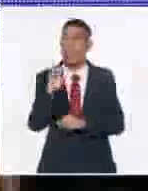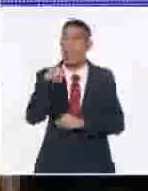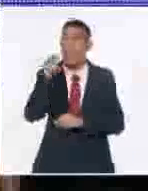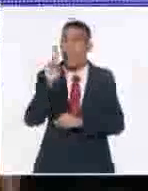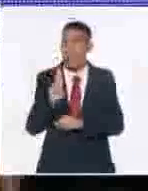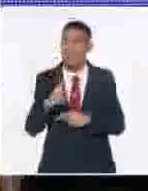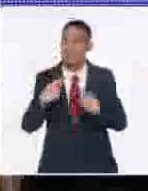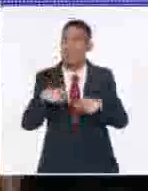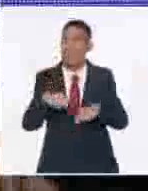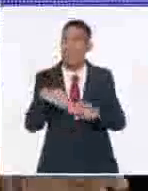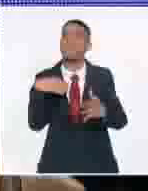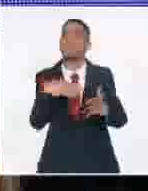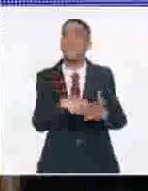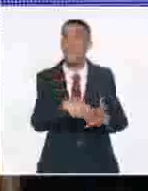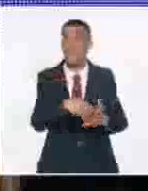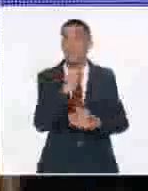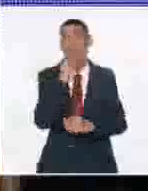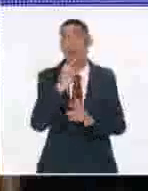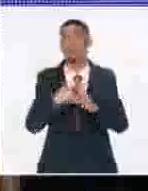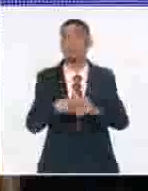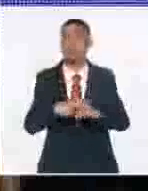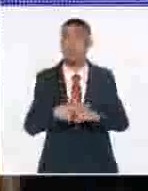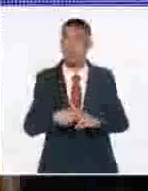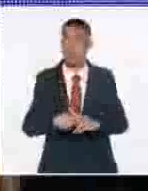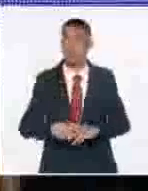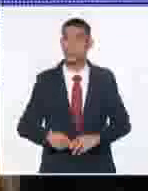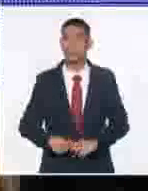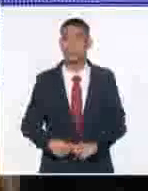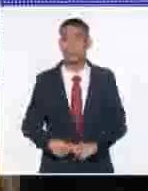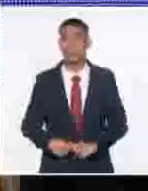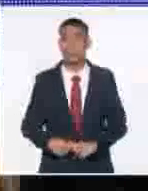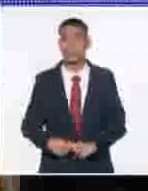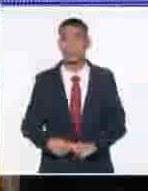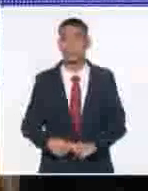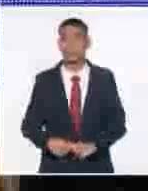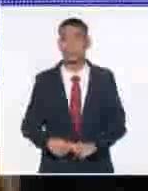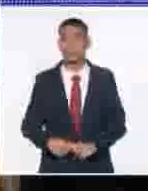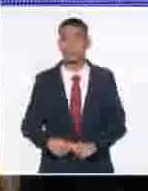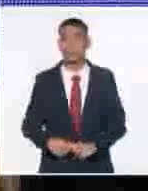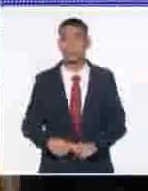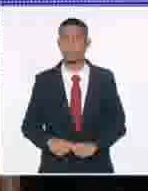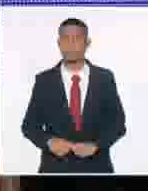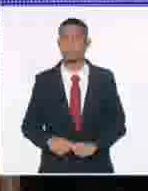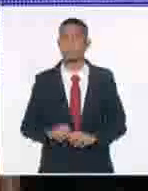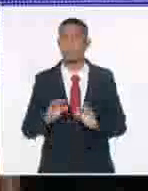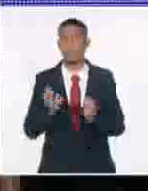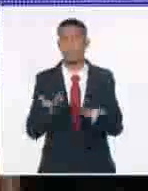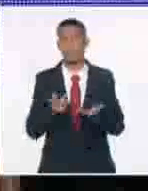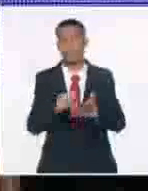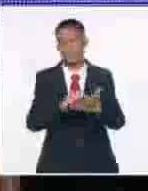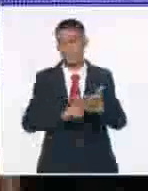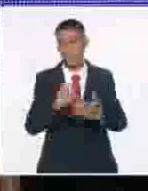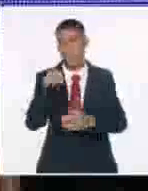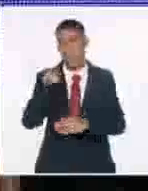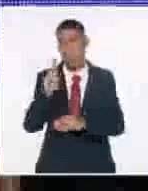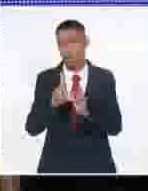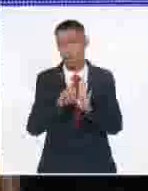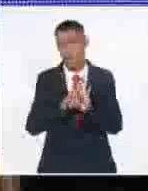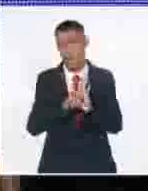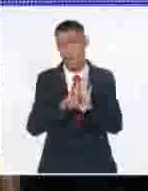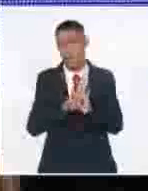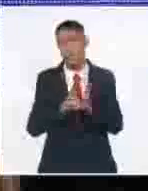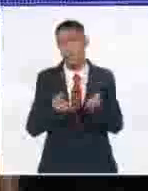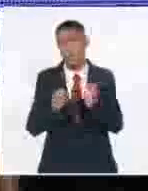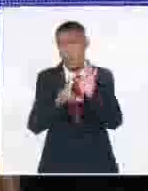ella para que utilice sus amplias facultades que vienen de la Carta de Naciones Unidas y que se